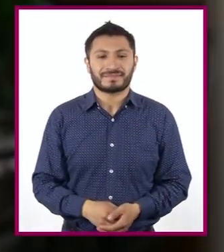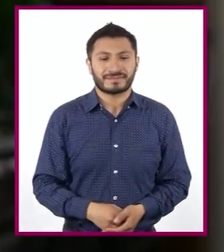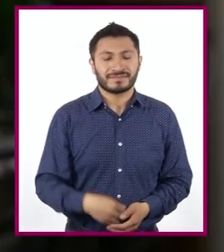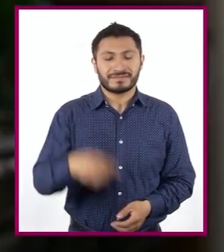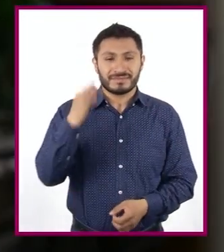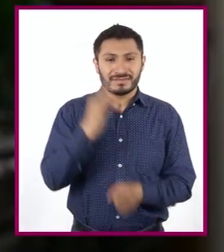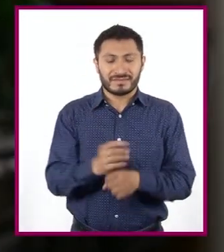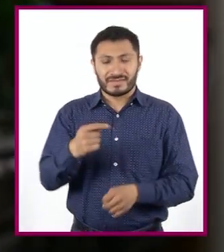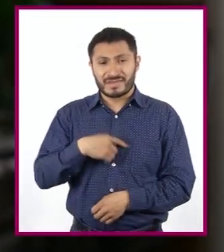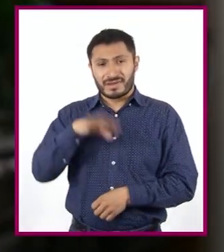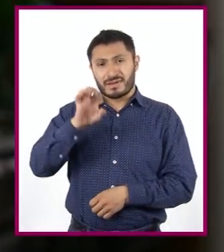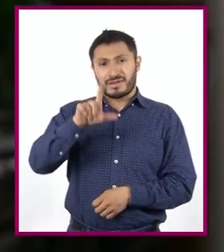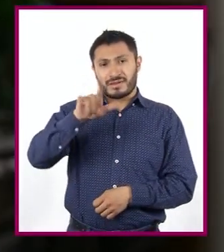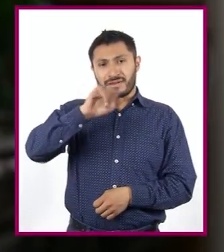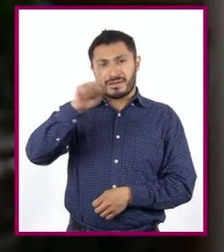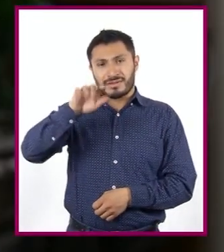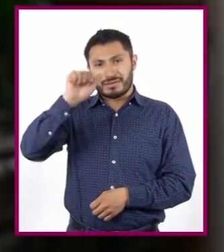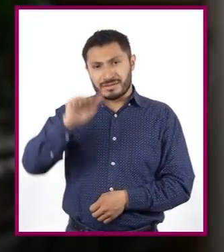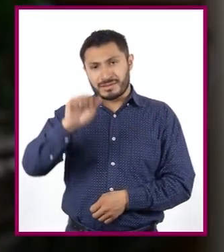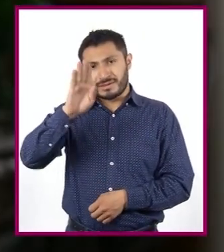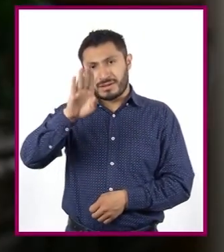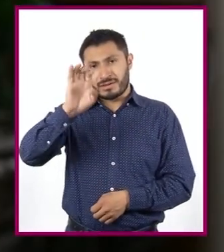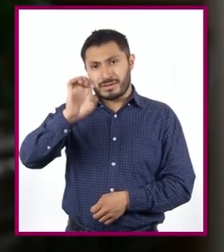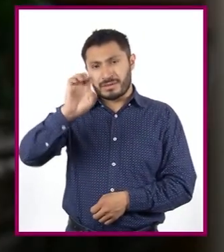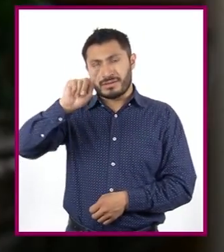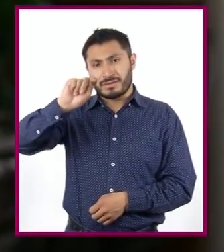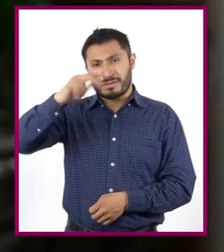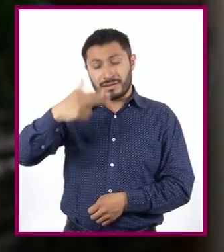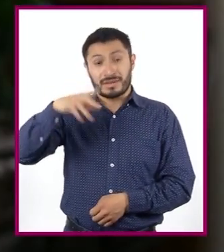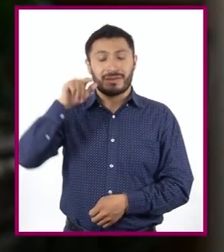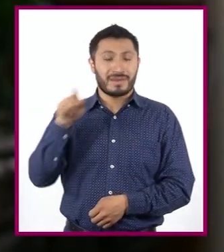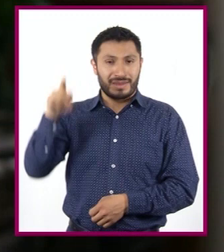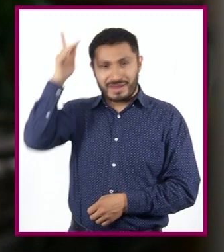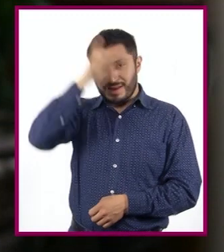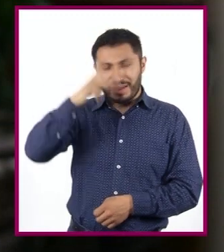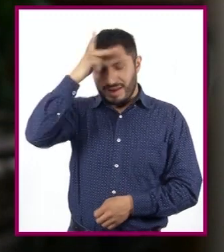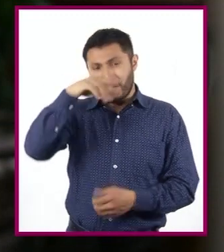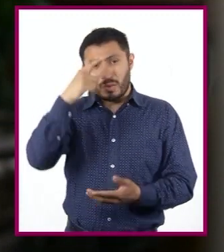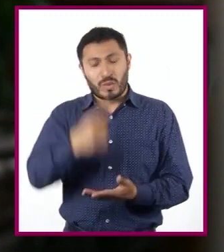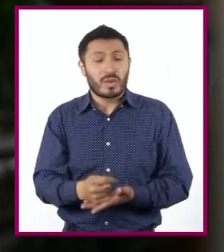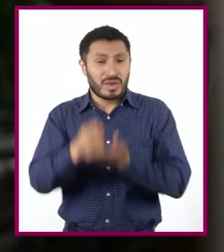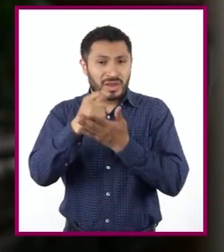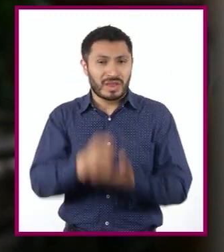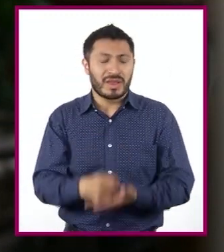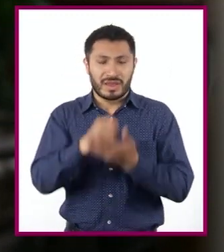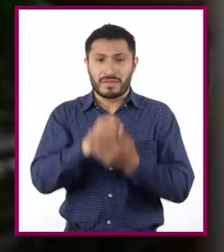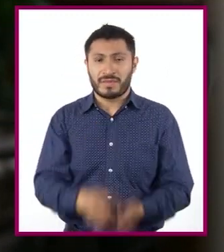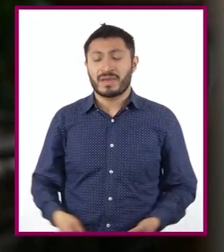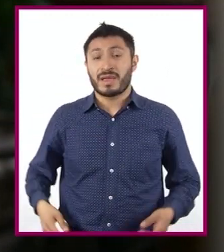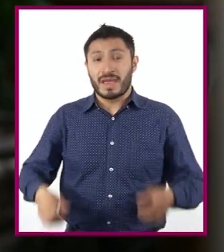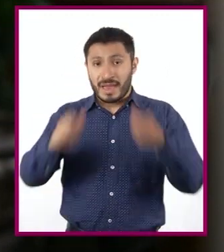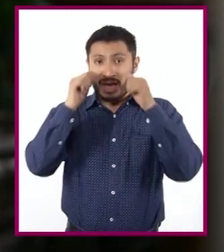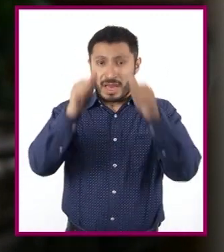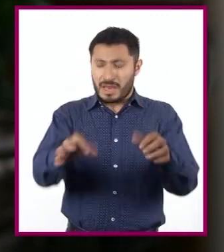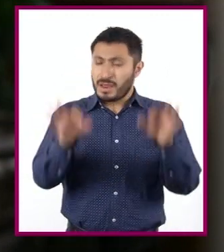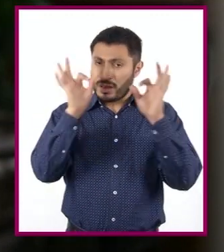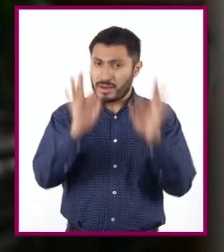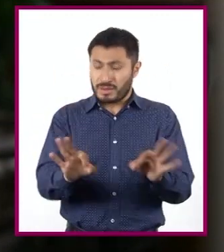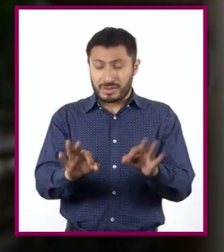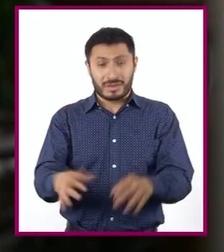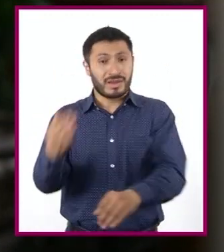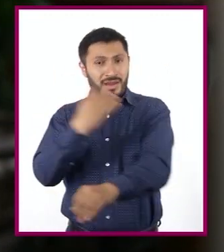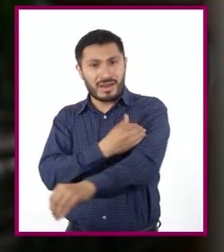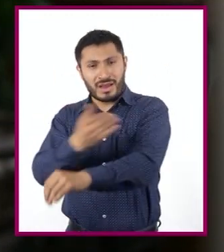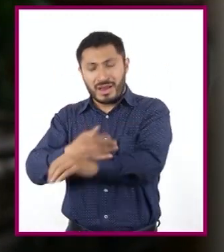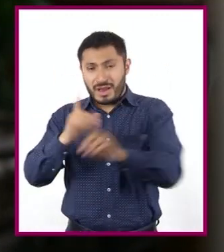Hay personas que han apuntado desde hace 20 años que los libros impresos van a desaparecer, pero yo no creo eso. Yo creo que el papel del